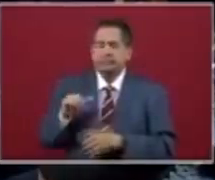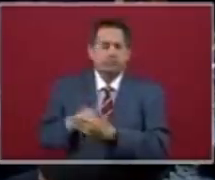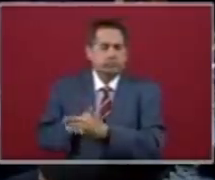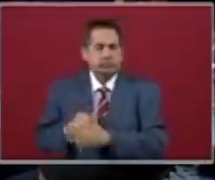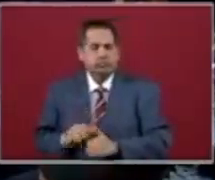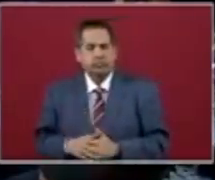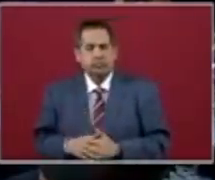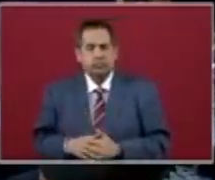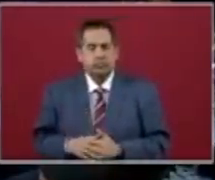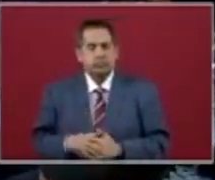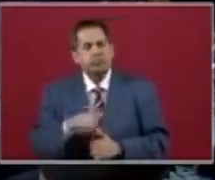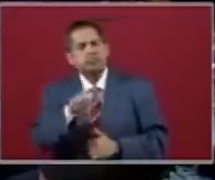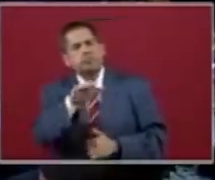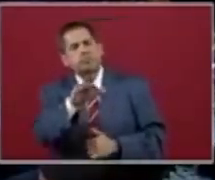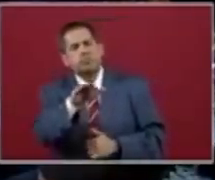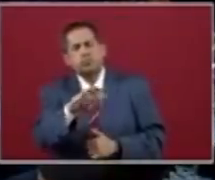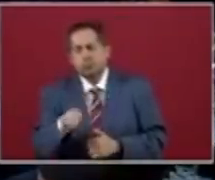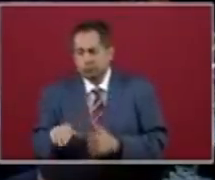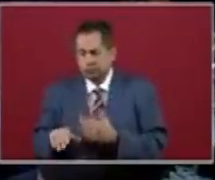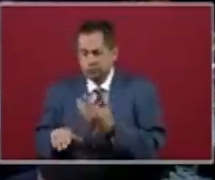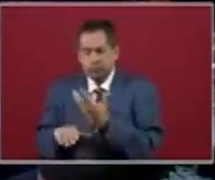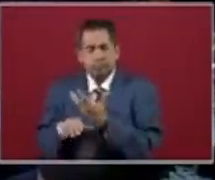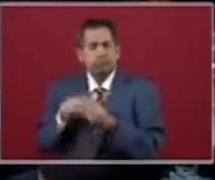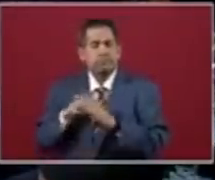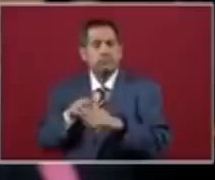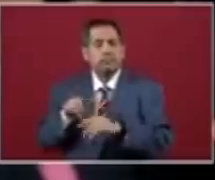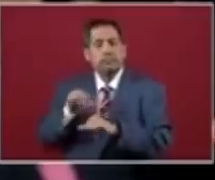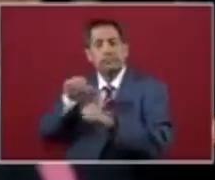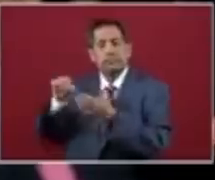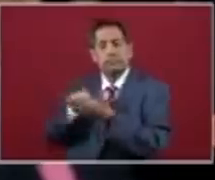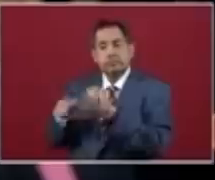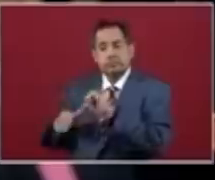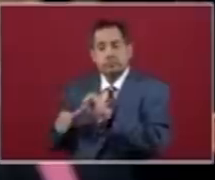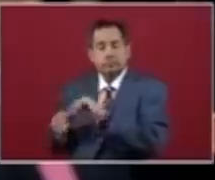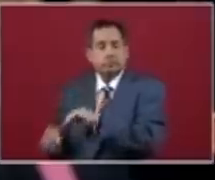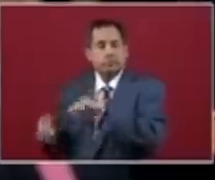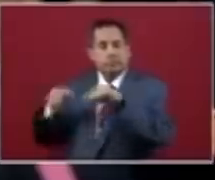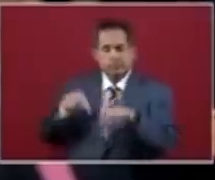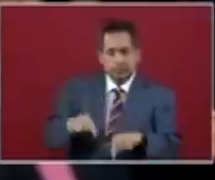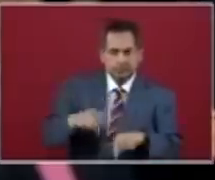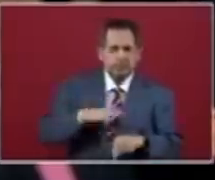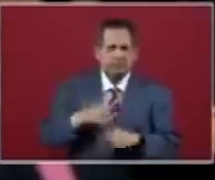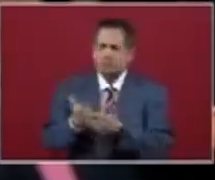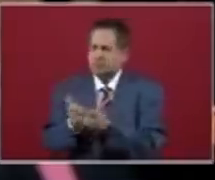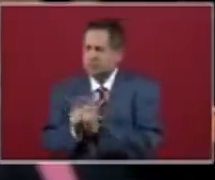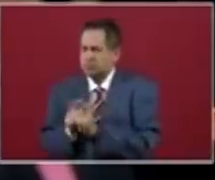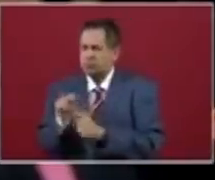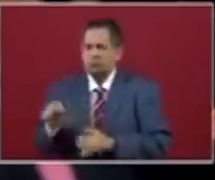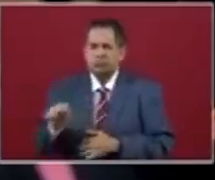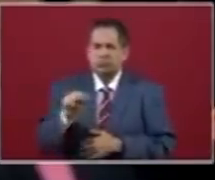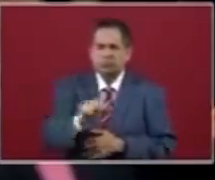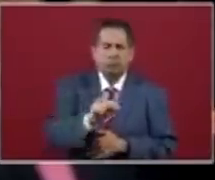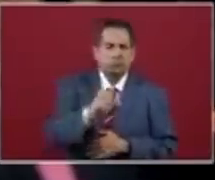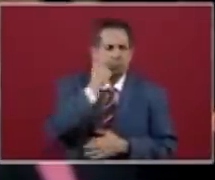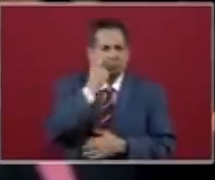Hablando de los migrantes que vienen de Centroamérica, hay muchos grupos que se manifiestan en